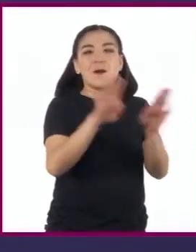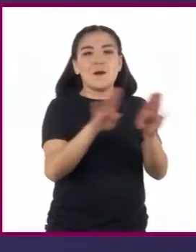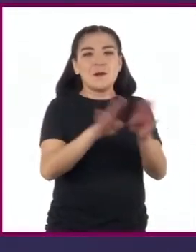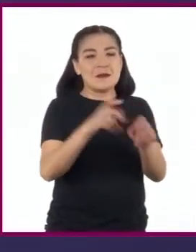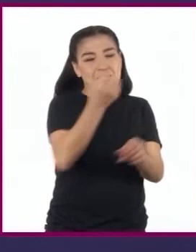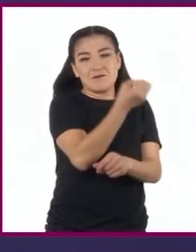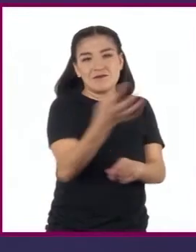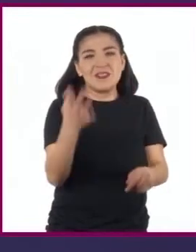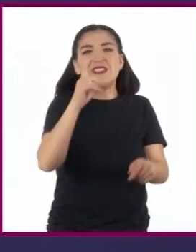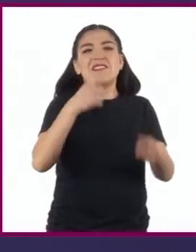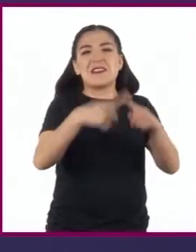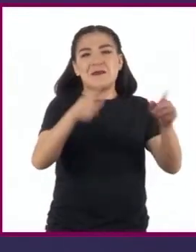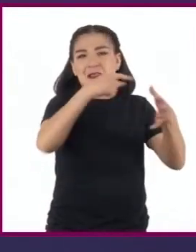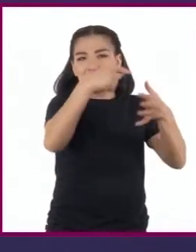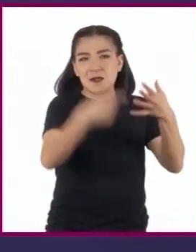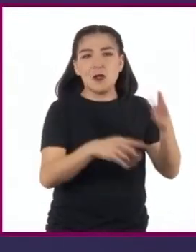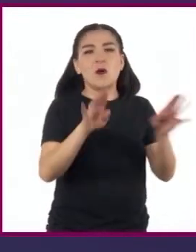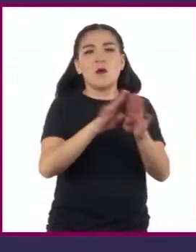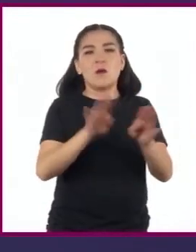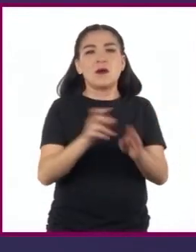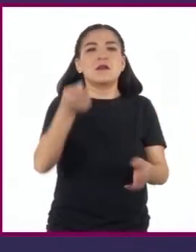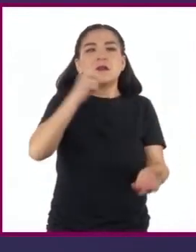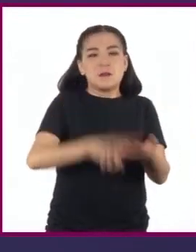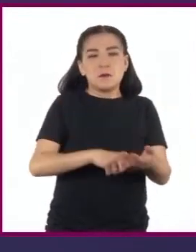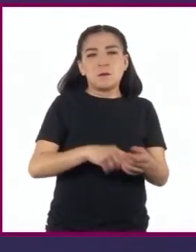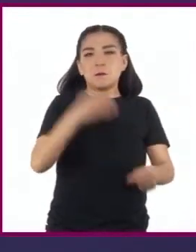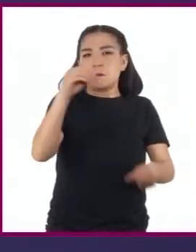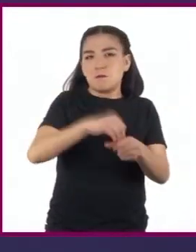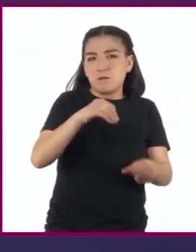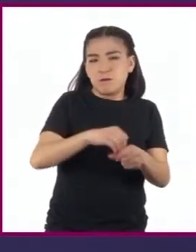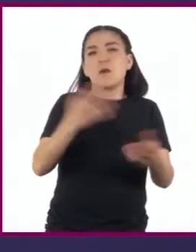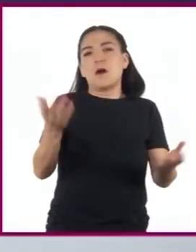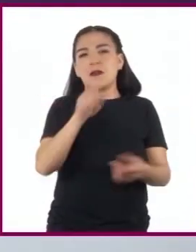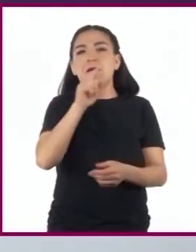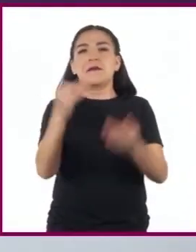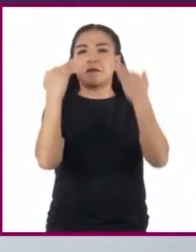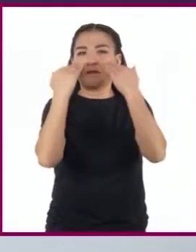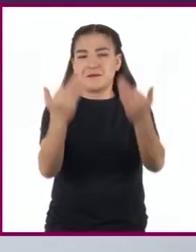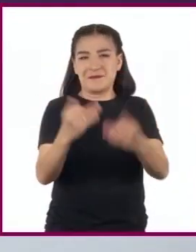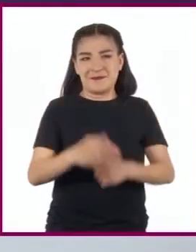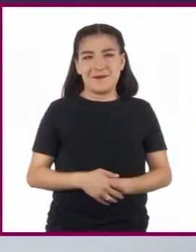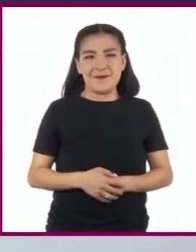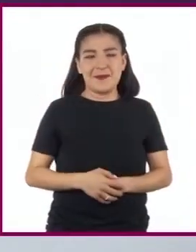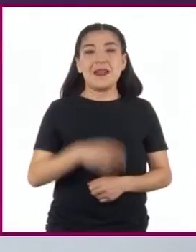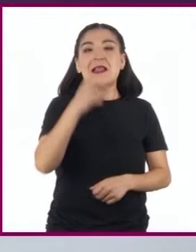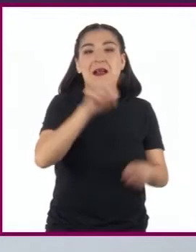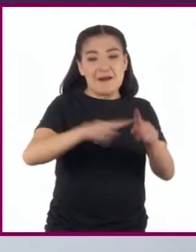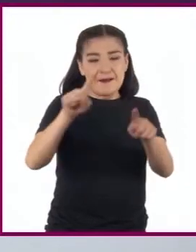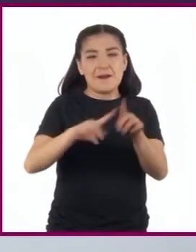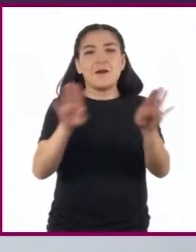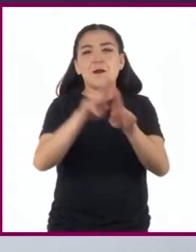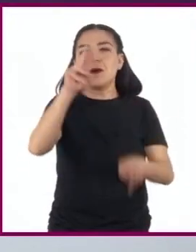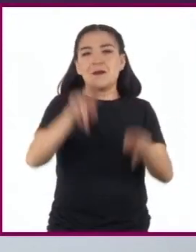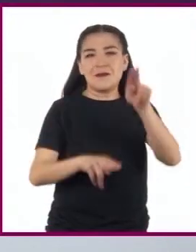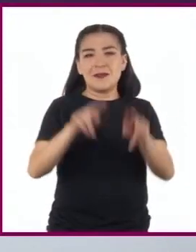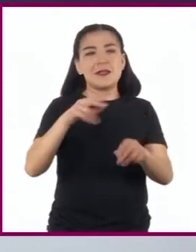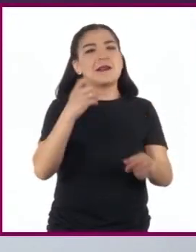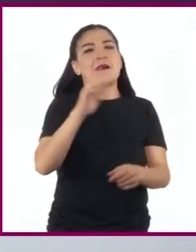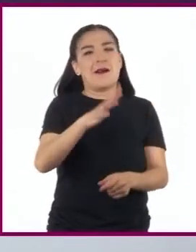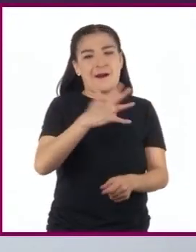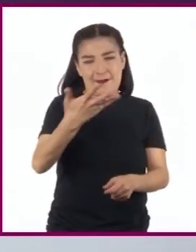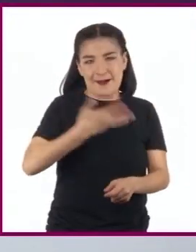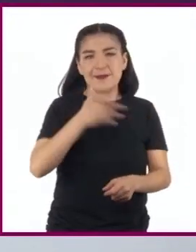diferentes hechos, con declaraciones anónimas o testimonios. Existen diferentes niveles de